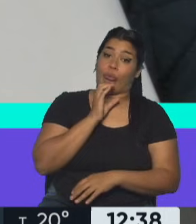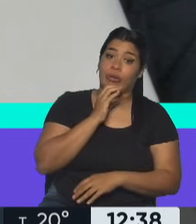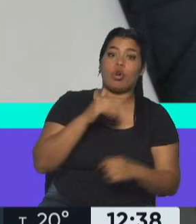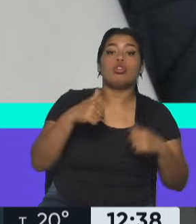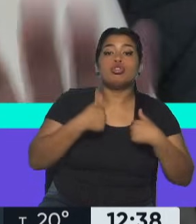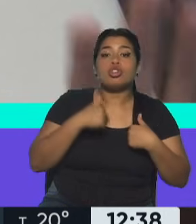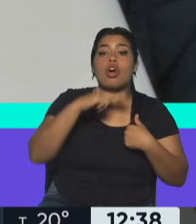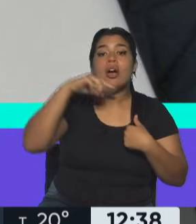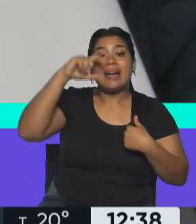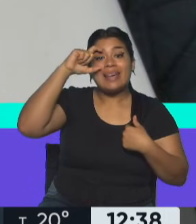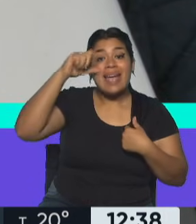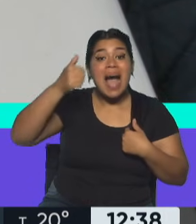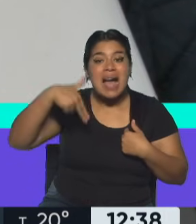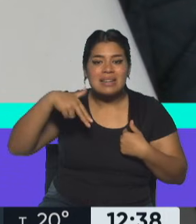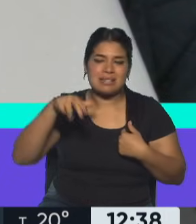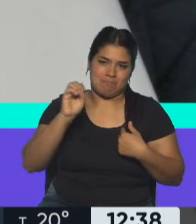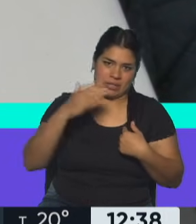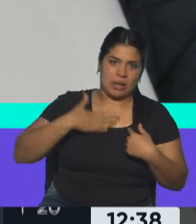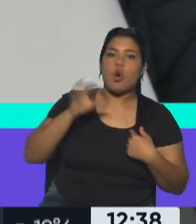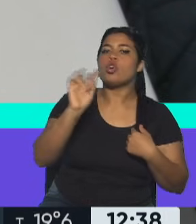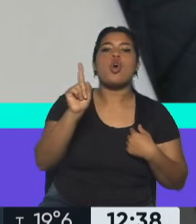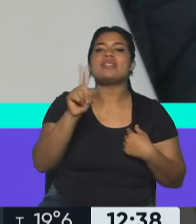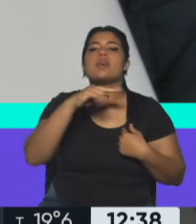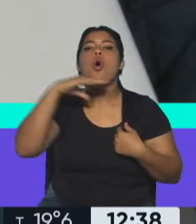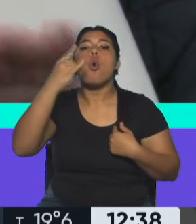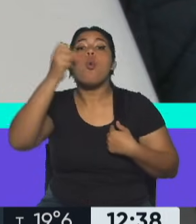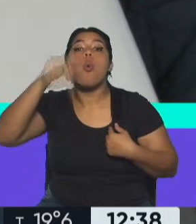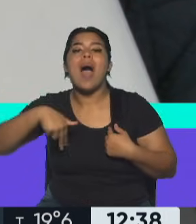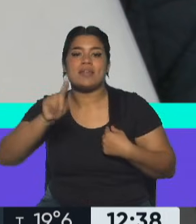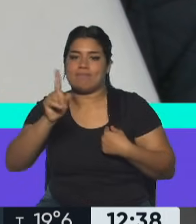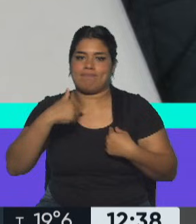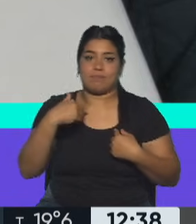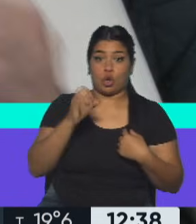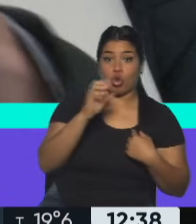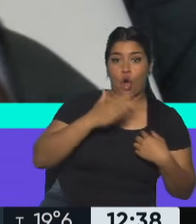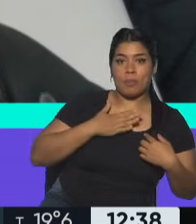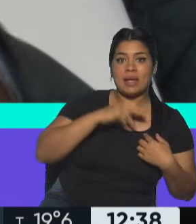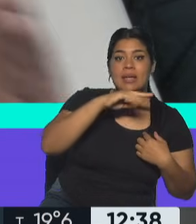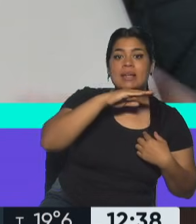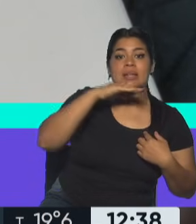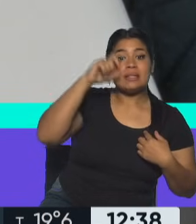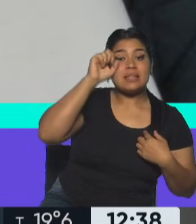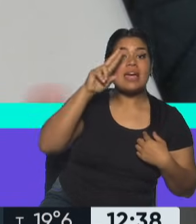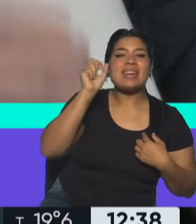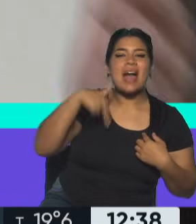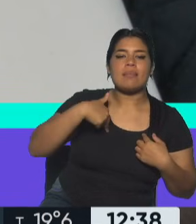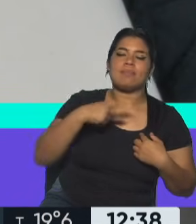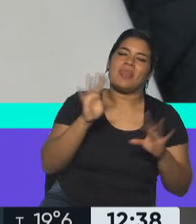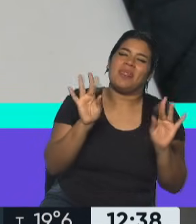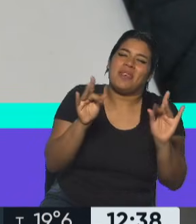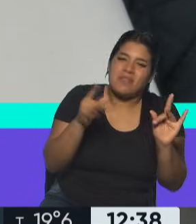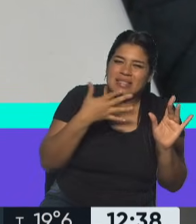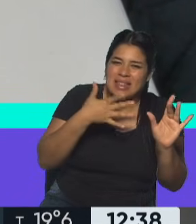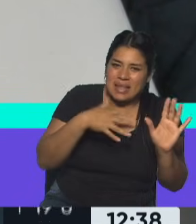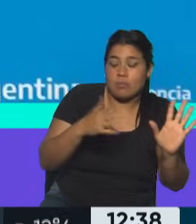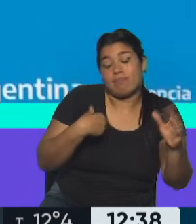Jean, no Juan, simplemente eso. ¿Perdón? Que mi nombre es Jean, no Juan. Jean, perdón. Es un poco complejo de entender, por